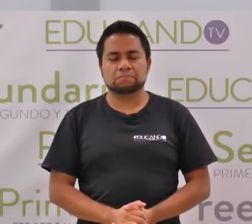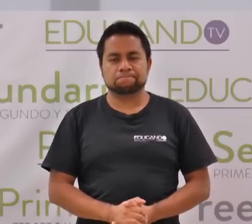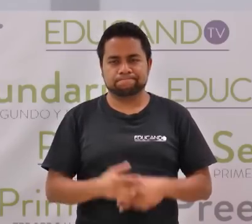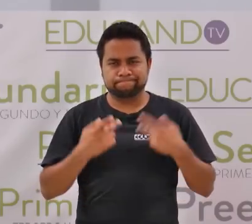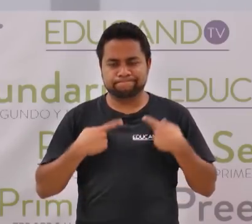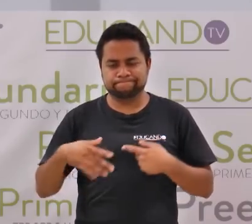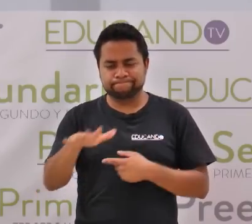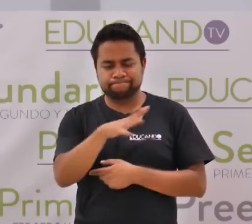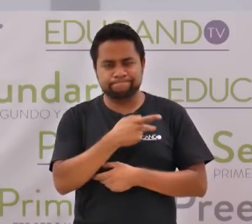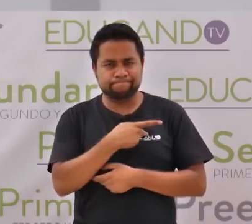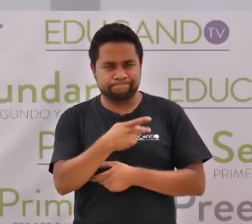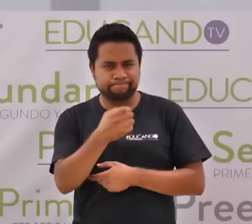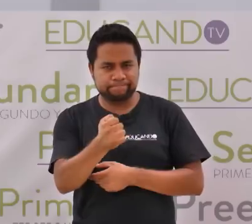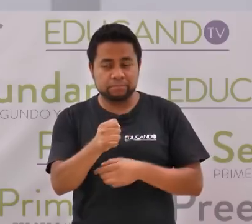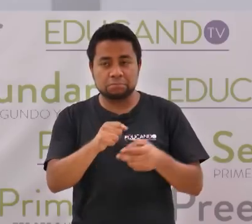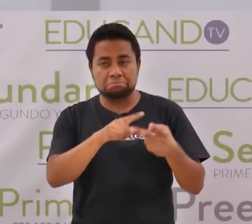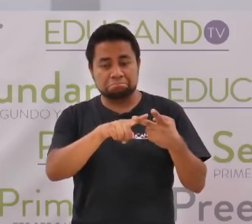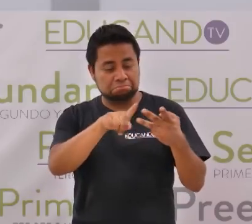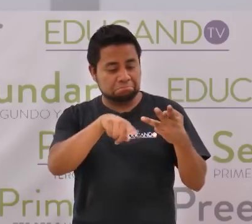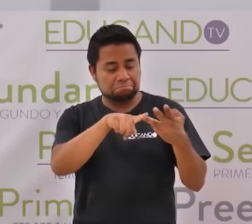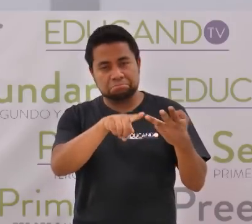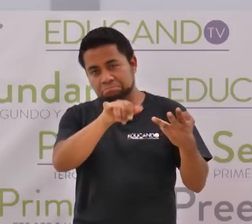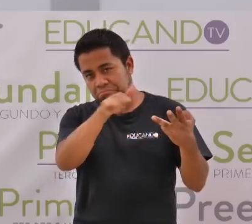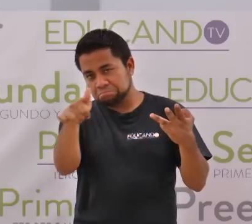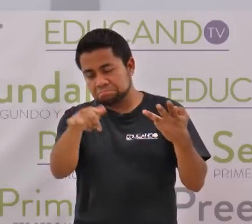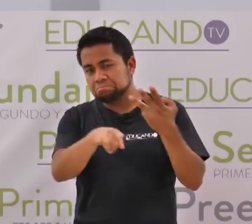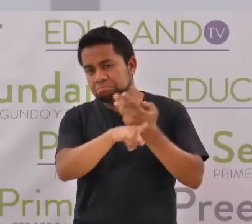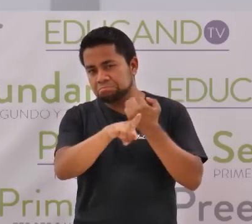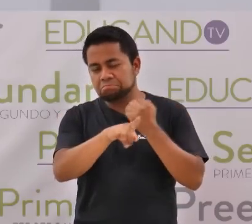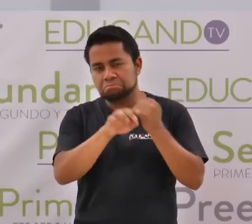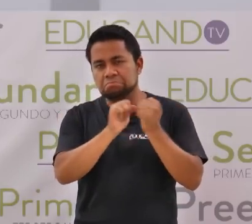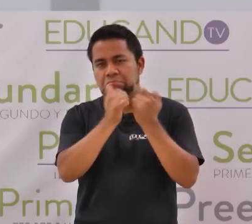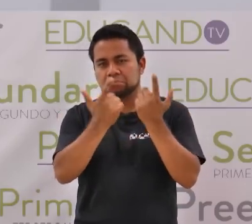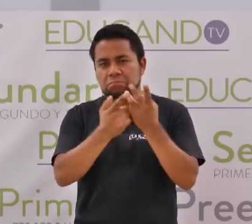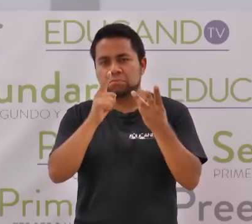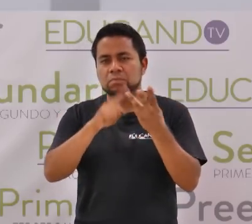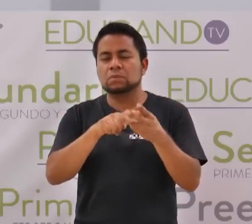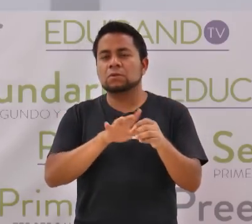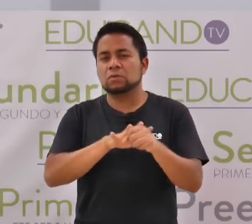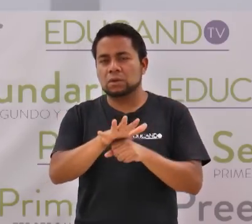La pobreza. Muy bien, ¿cuál otro podrían identificar?